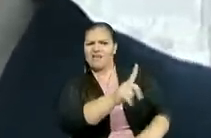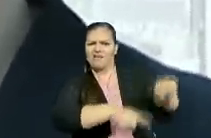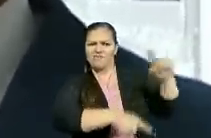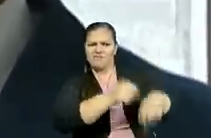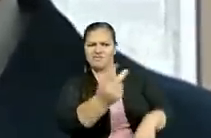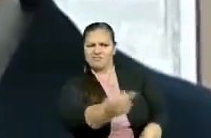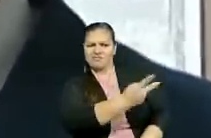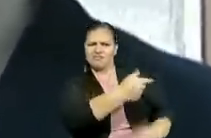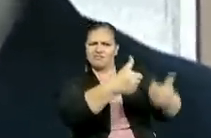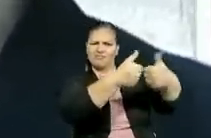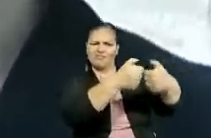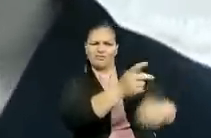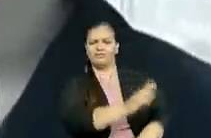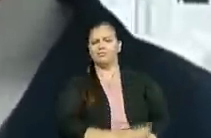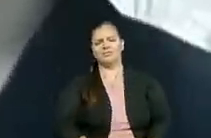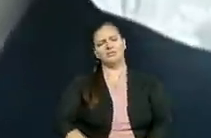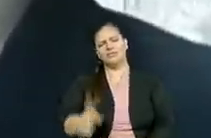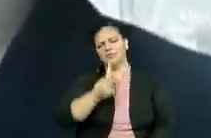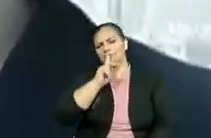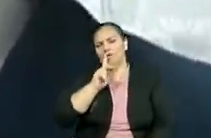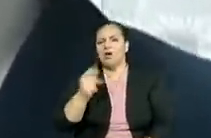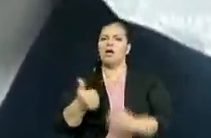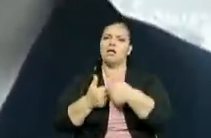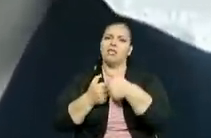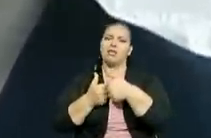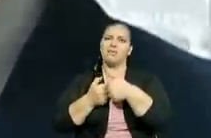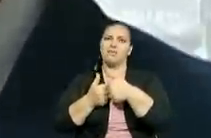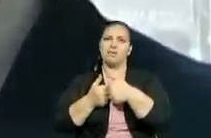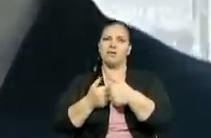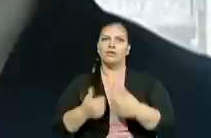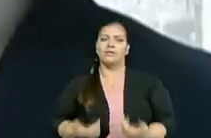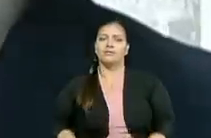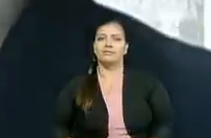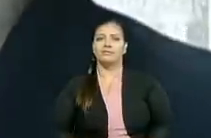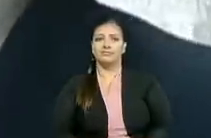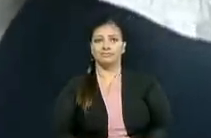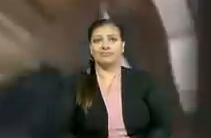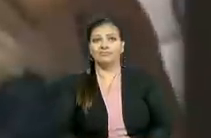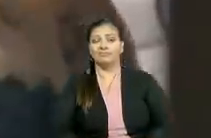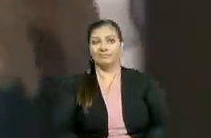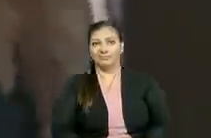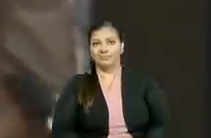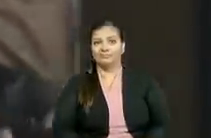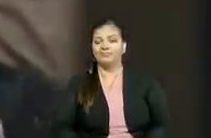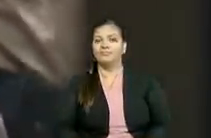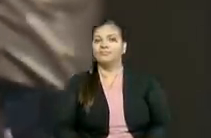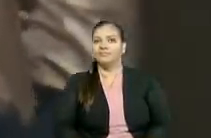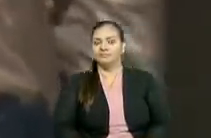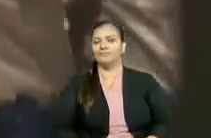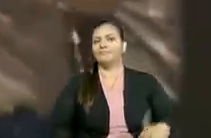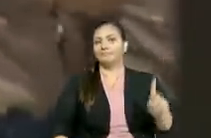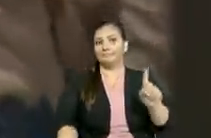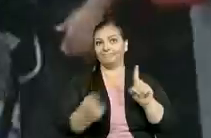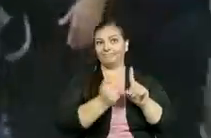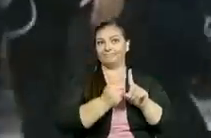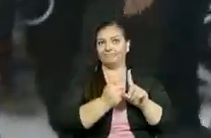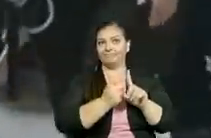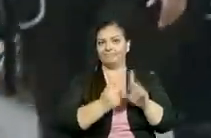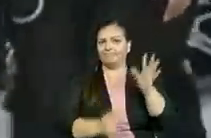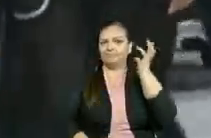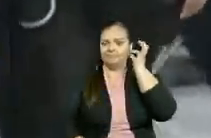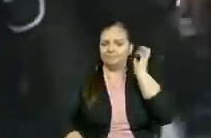esa situación. Tuvieron una serie de altercados por temas, en este caso de una pareja